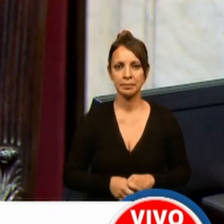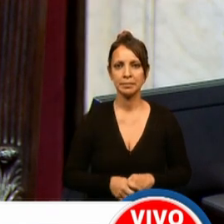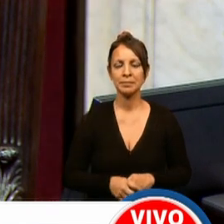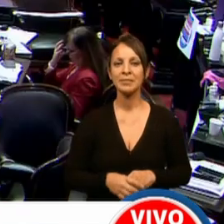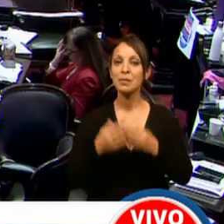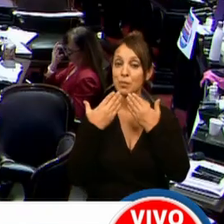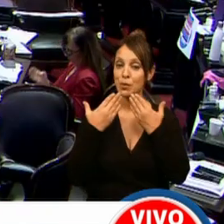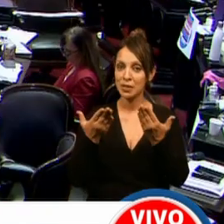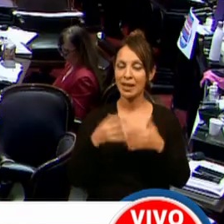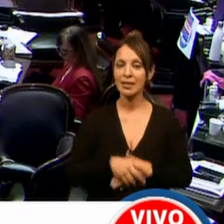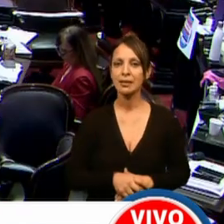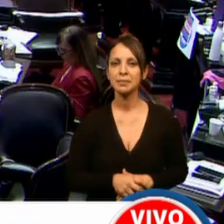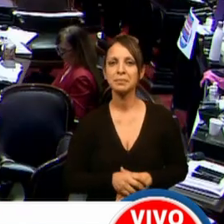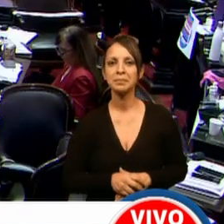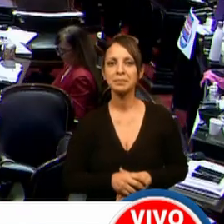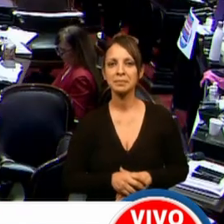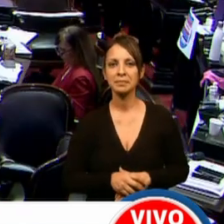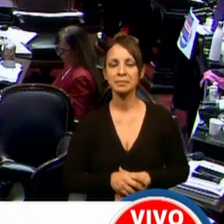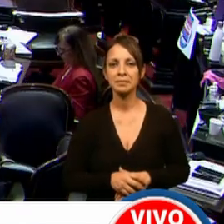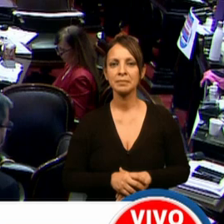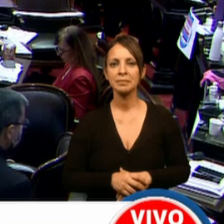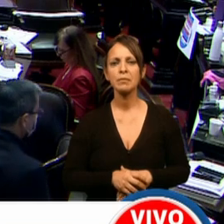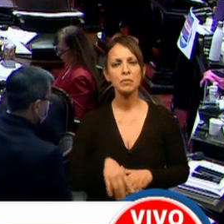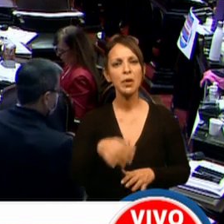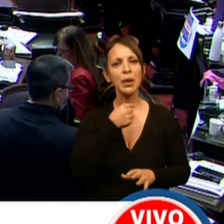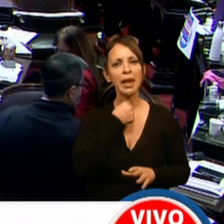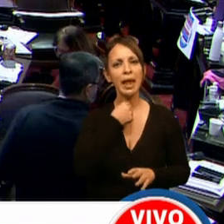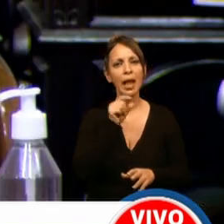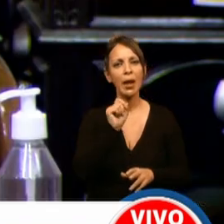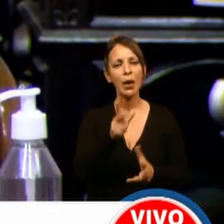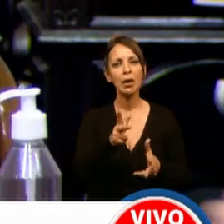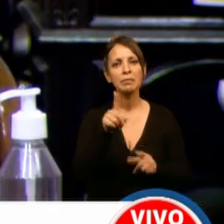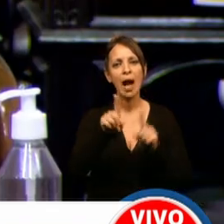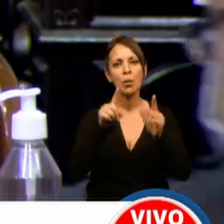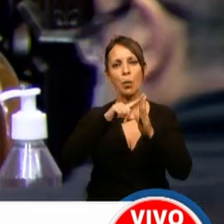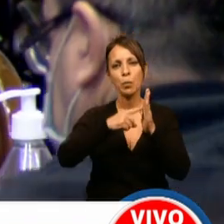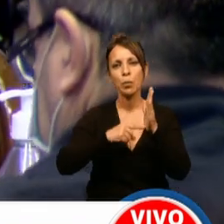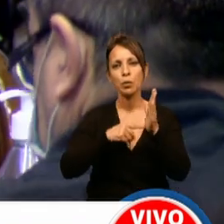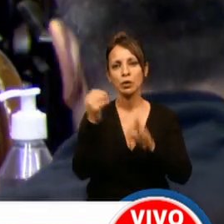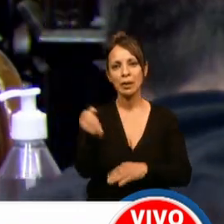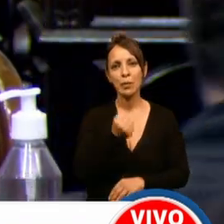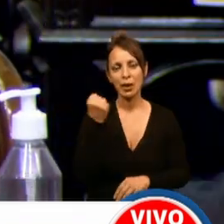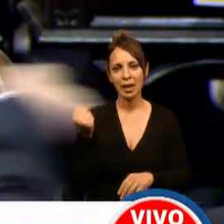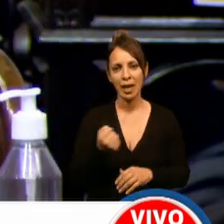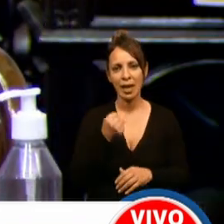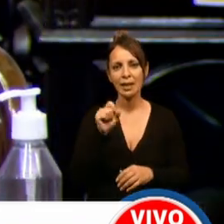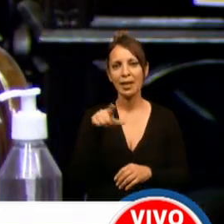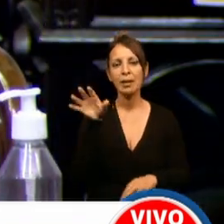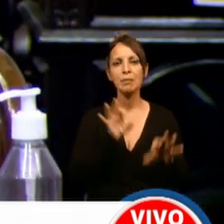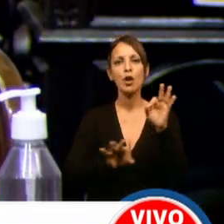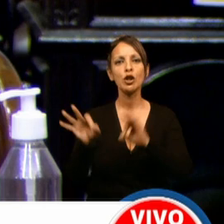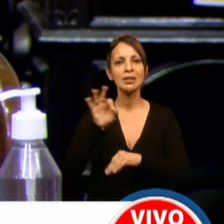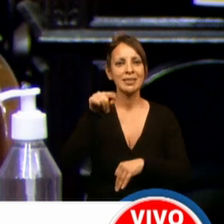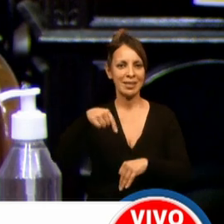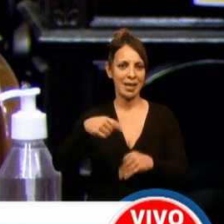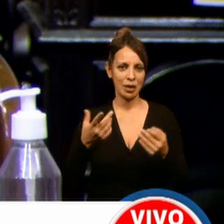muchas gracias señor presidente quisiera destacar algunos aspectos relevantes del proyecto que estamos